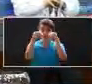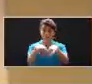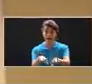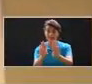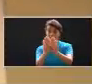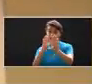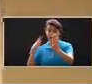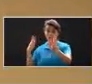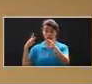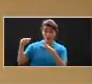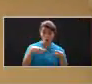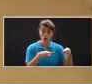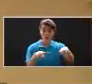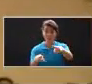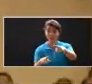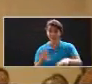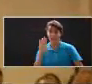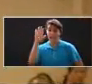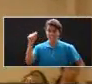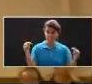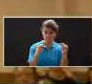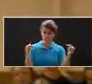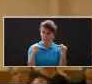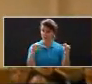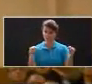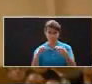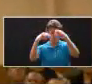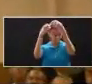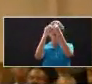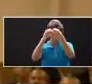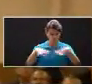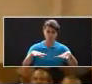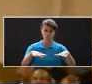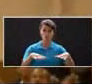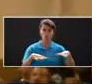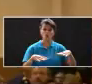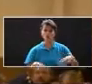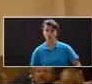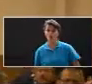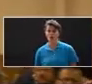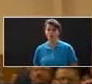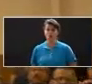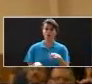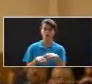Abrió el mar, abrió el Jordán y a sus enemigos destruyó.